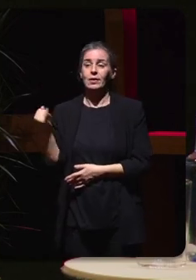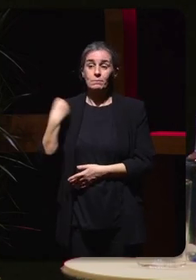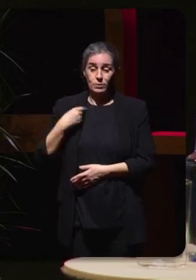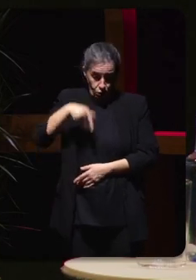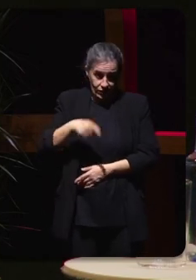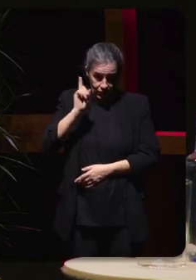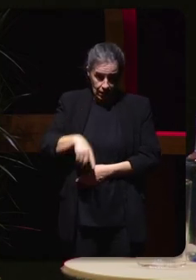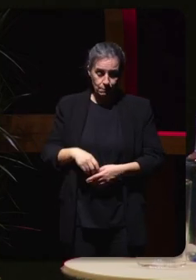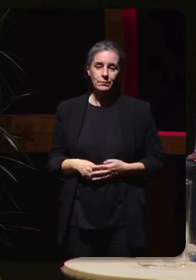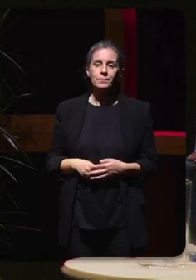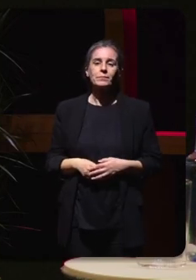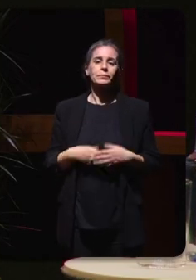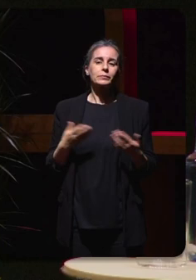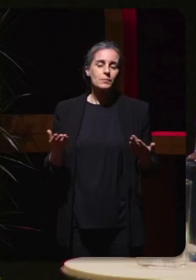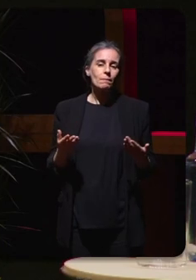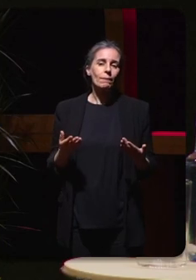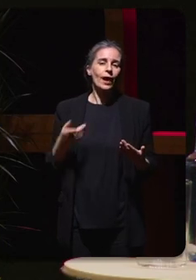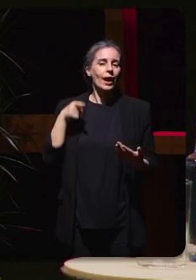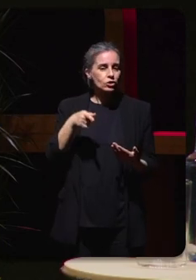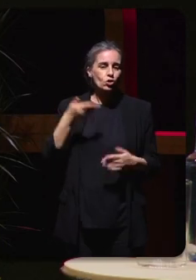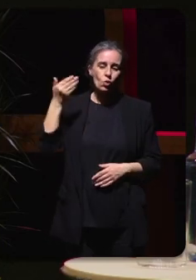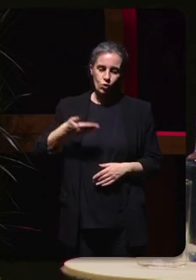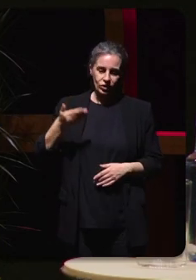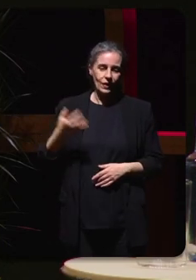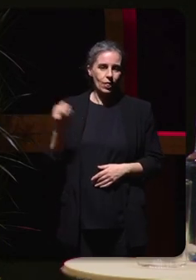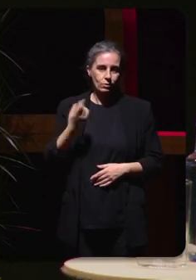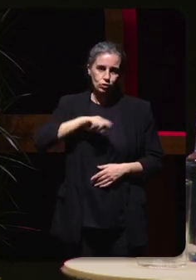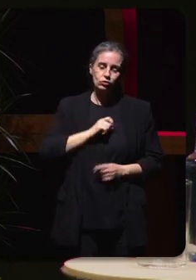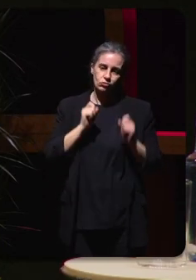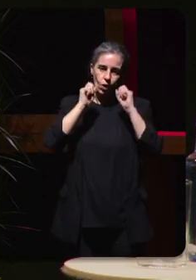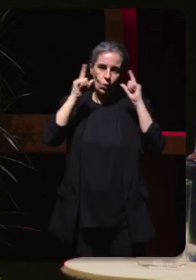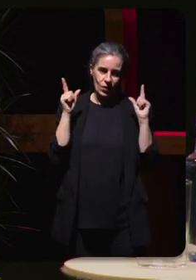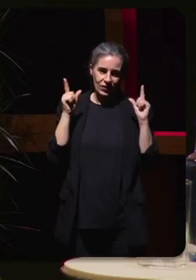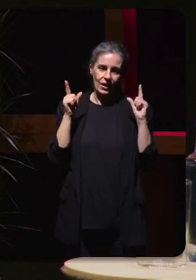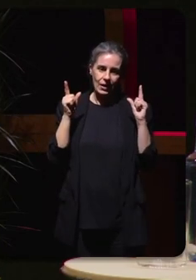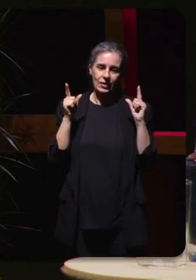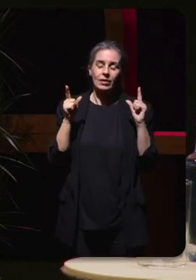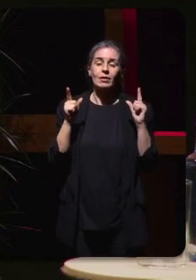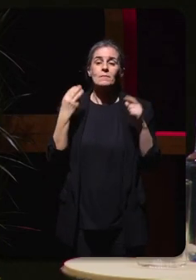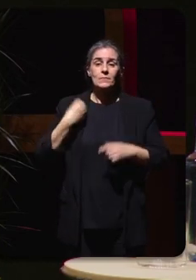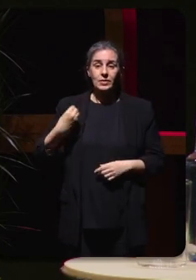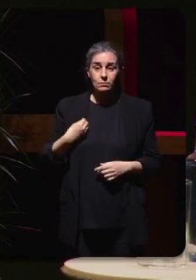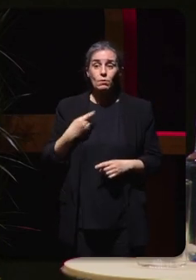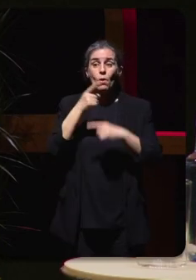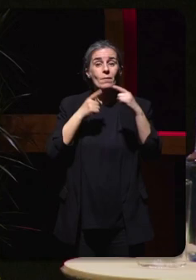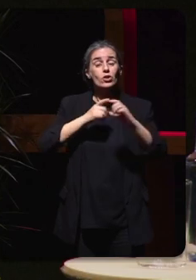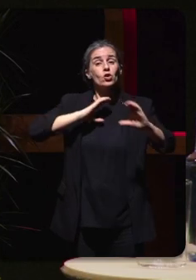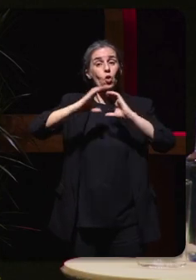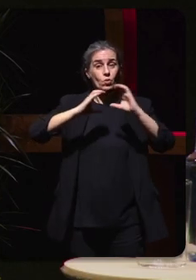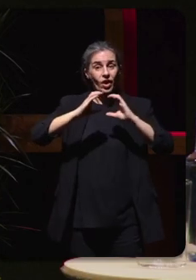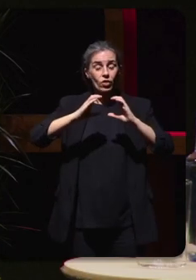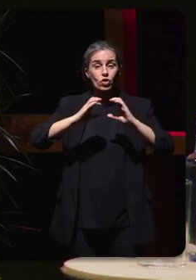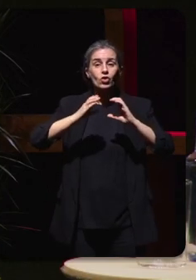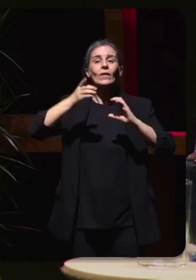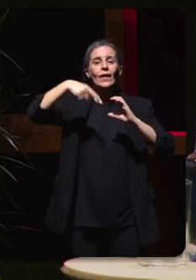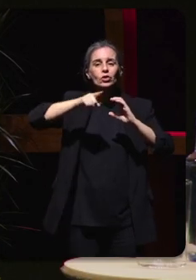¿no? Y entonces, eso creo que es importante que lo tengamos muy en cuenta, y eso los medios de comunicación tienen